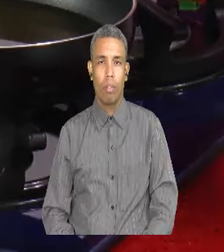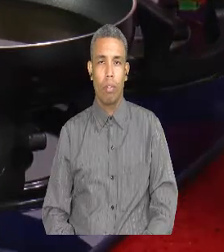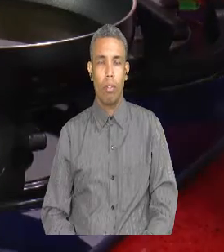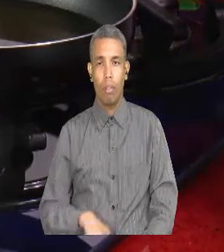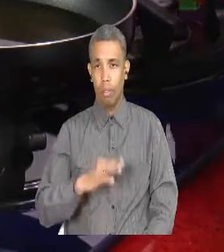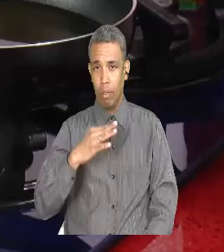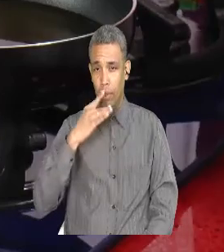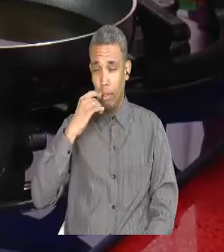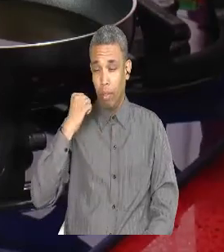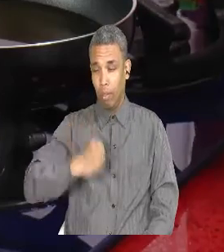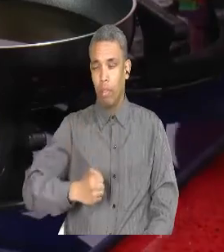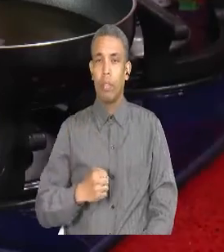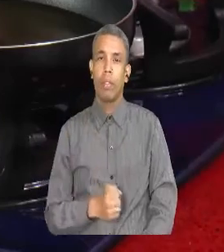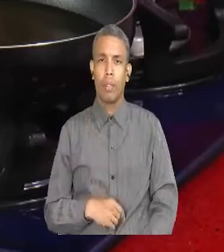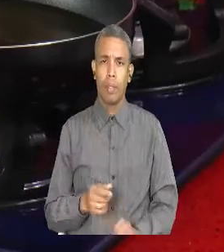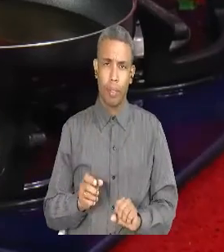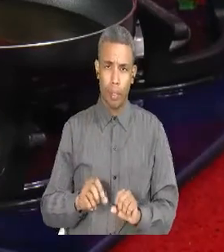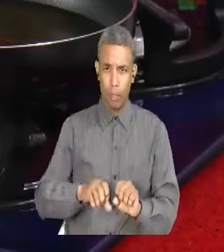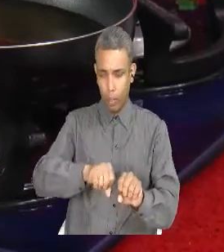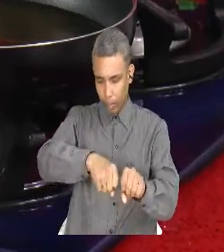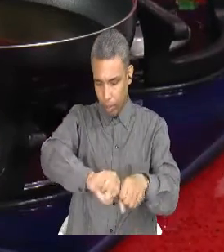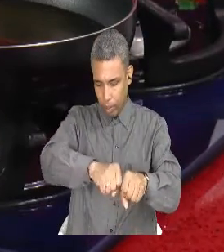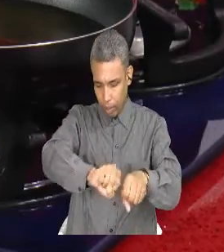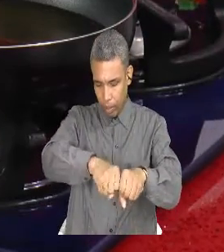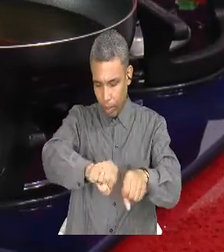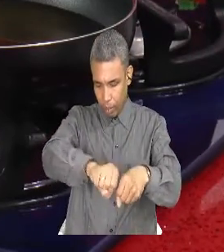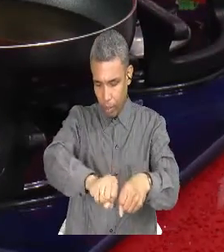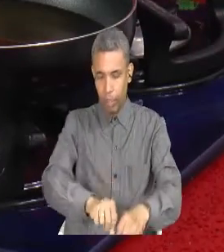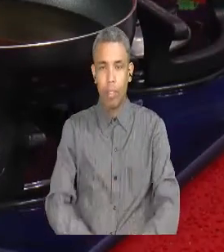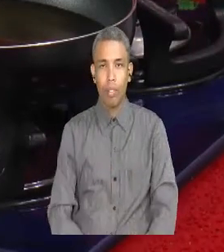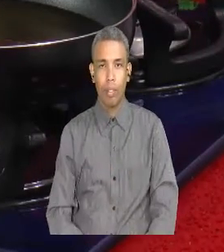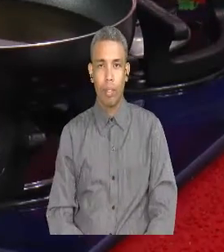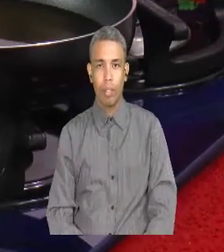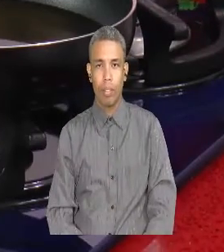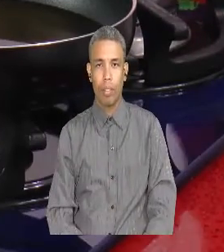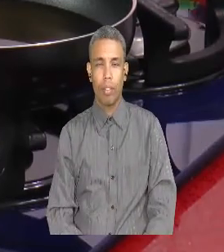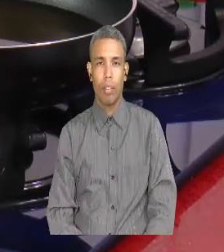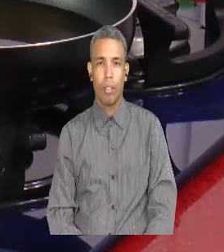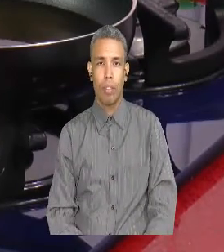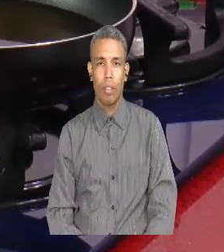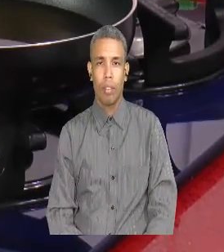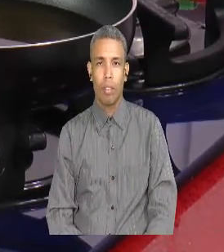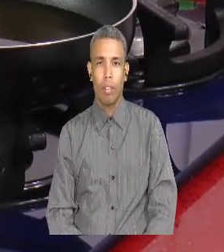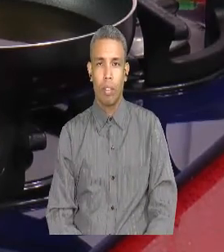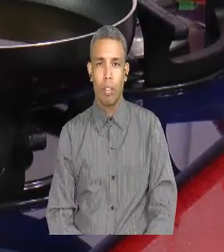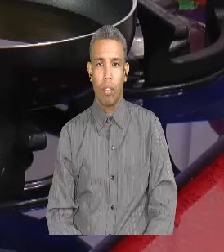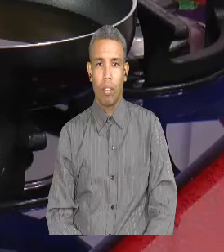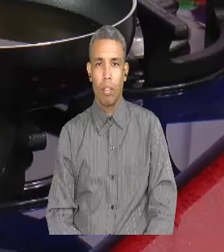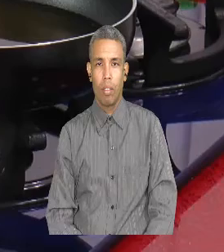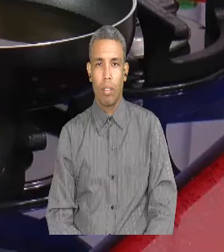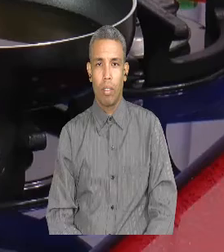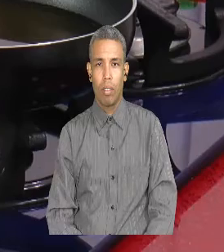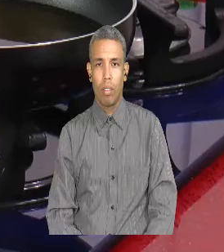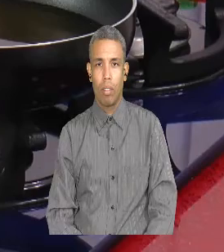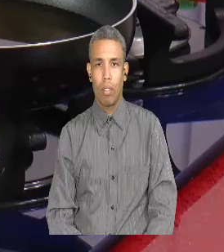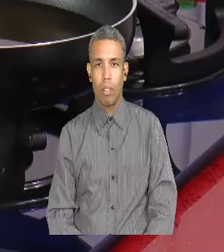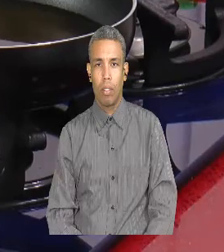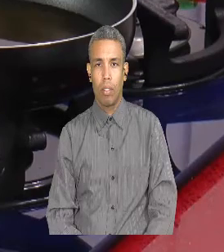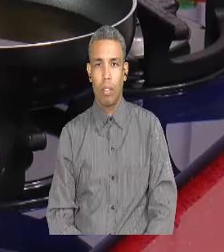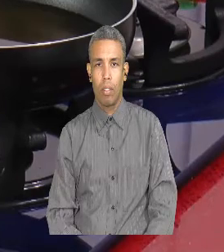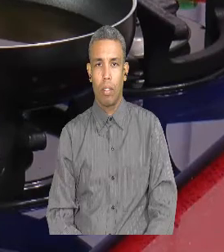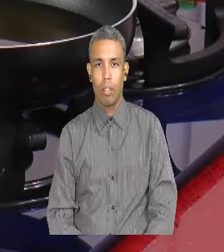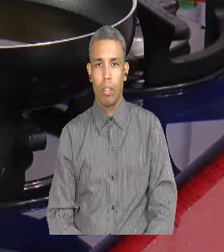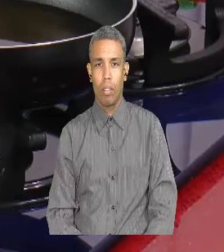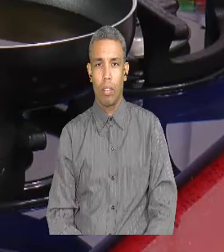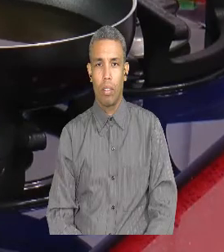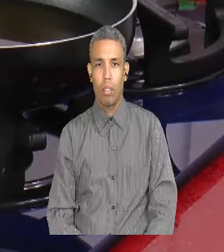Sí. Que un toque picantico. Y la azúcar. Pero espérame un segundito porque yo me fui para atrás y yo no le presté atención que fue todo